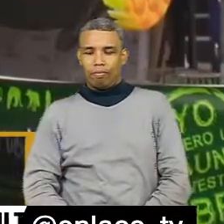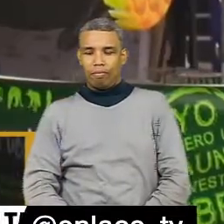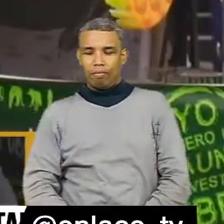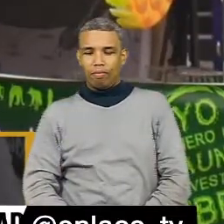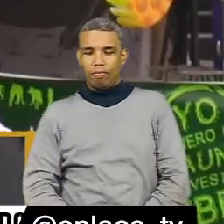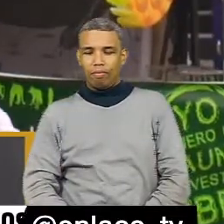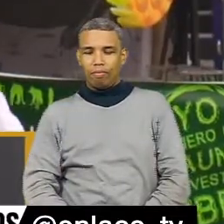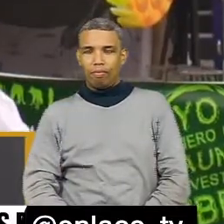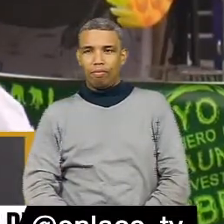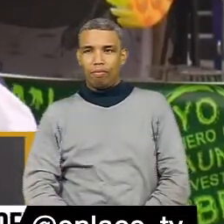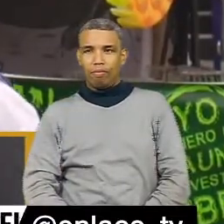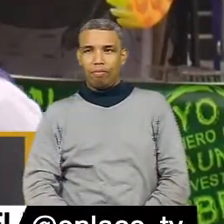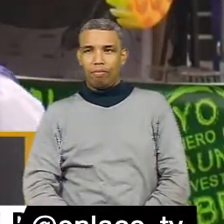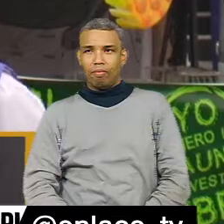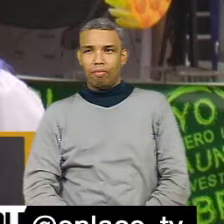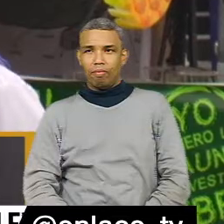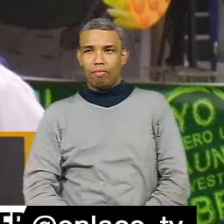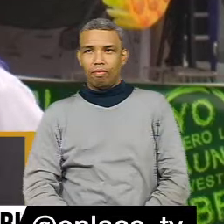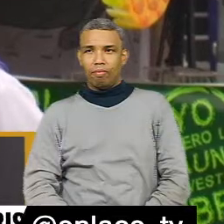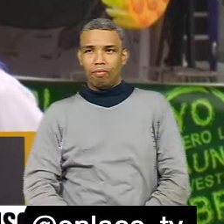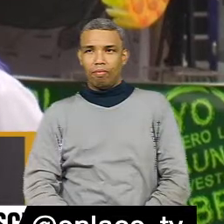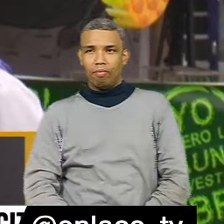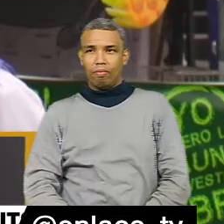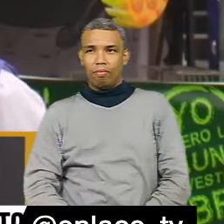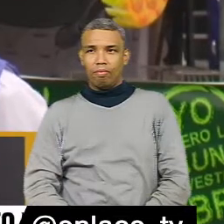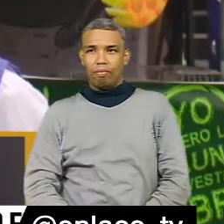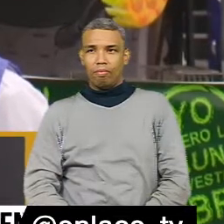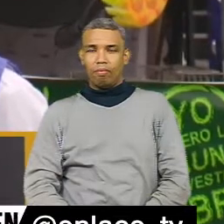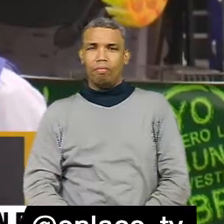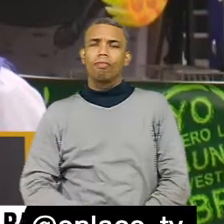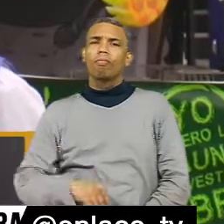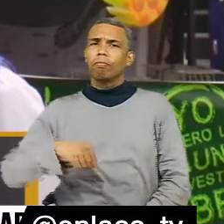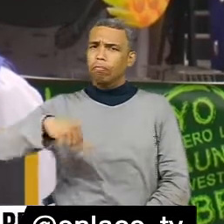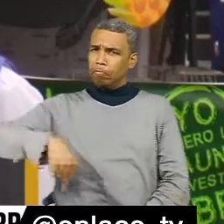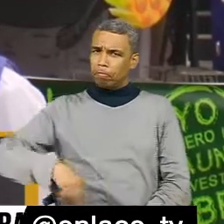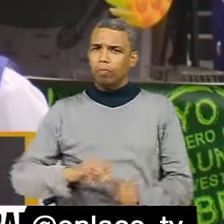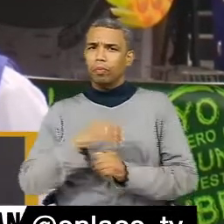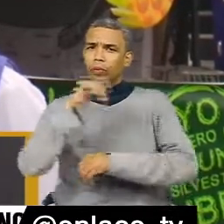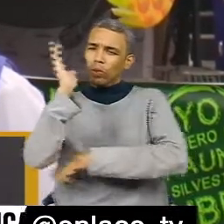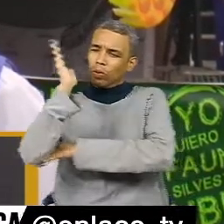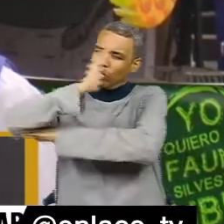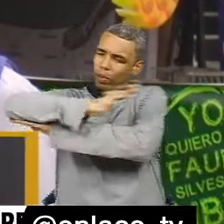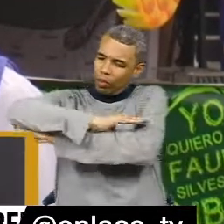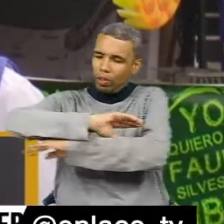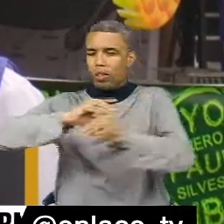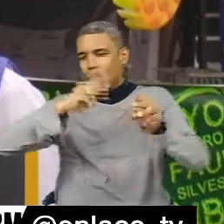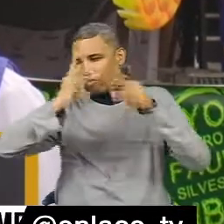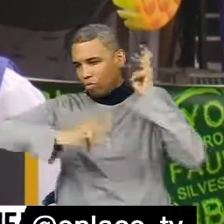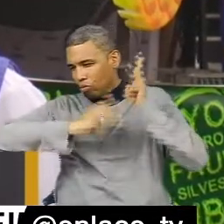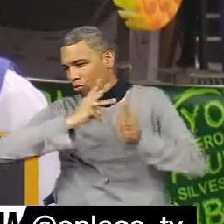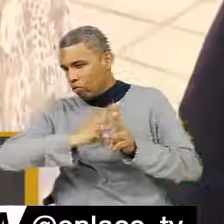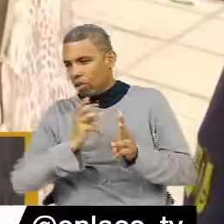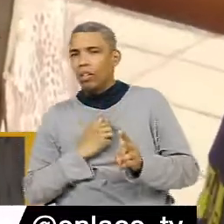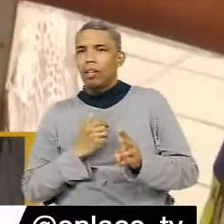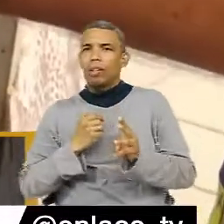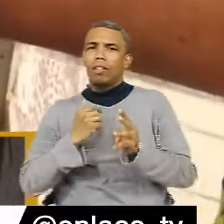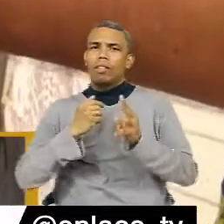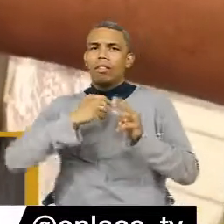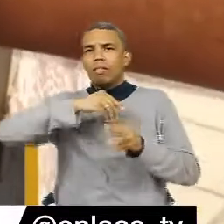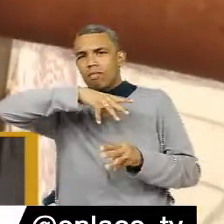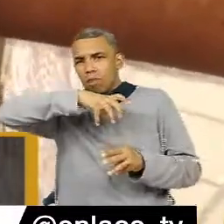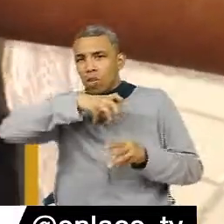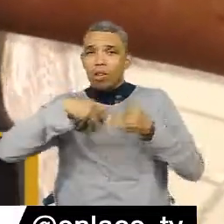Secretaría de Salud hace acompañamiento en el Día Mundial de los Animales con una jornada de vacunación y desparasitación canina y felina. Este